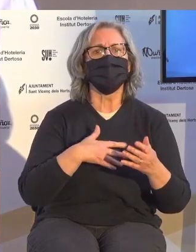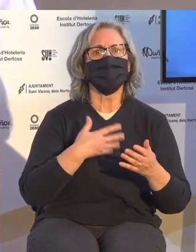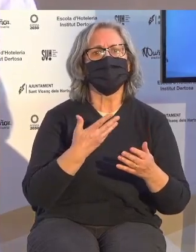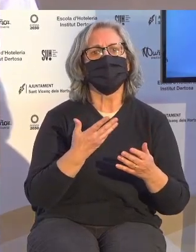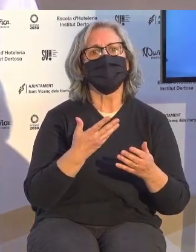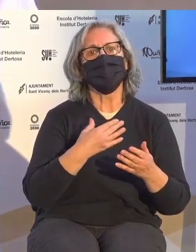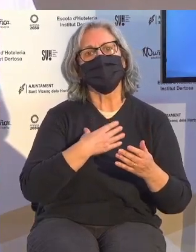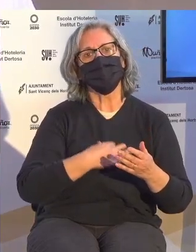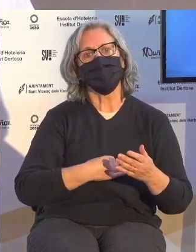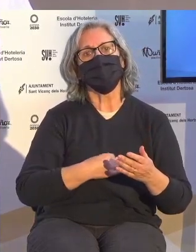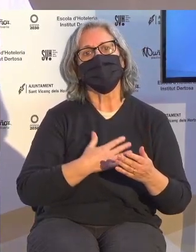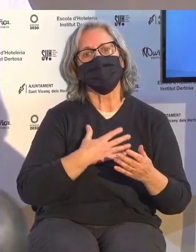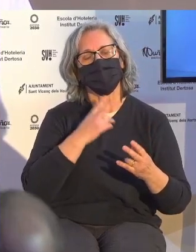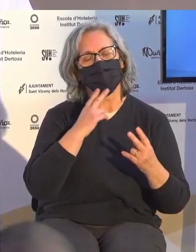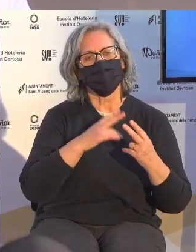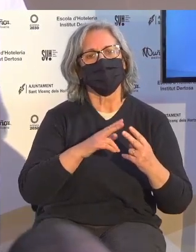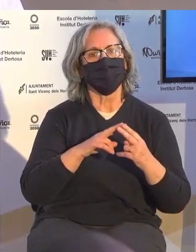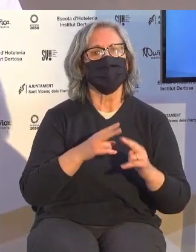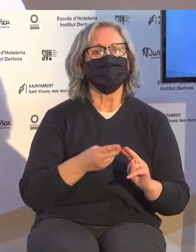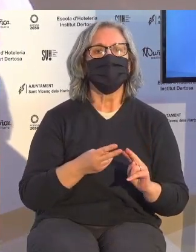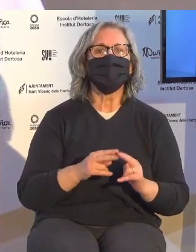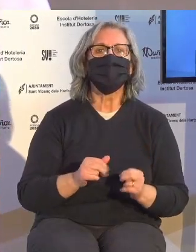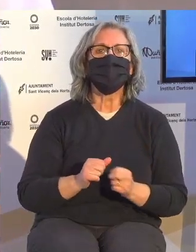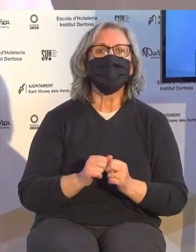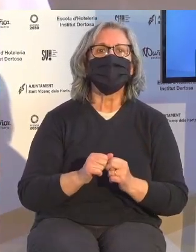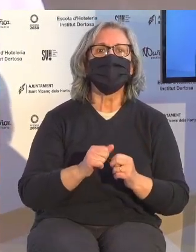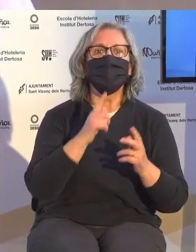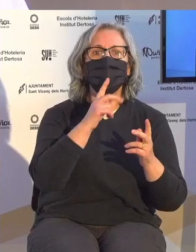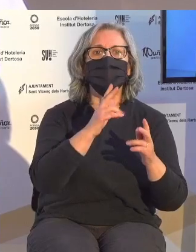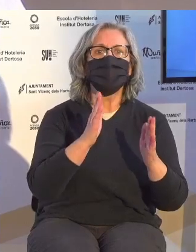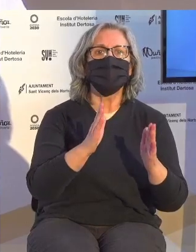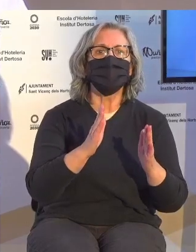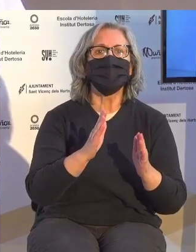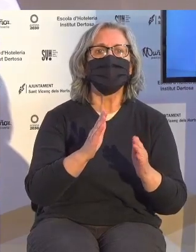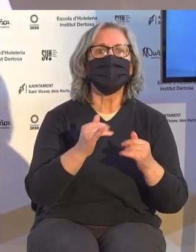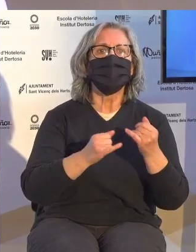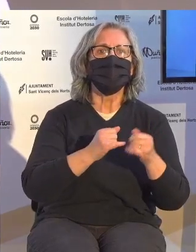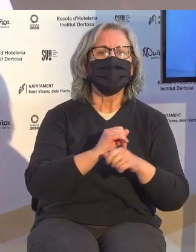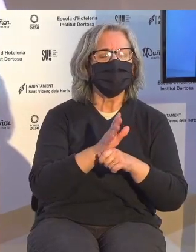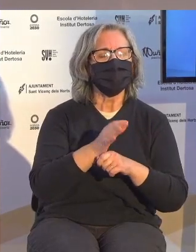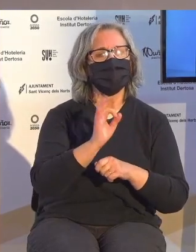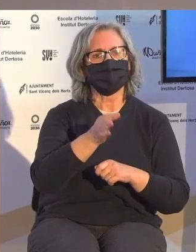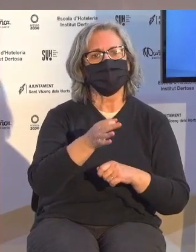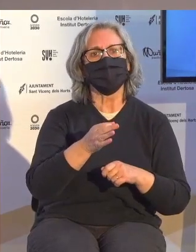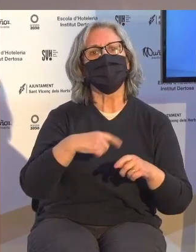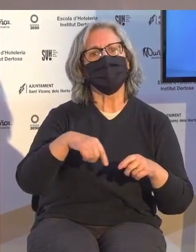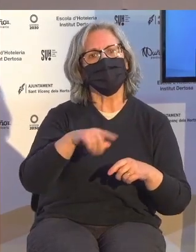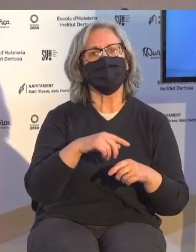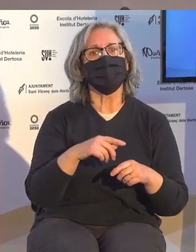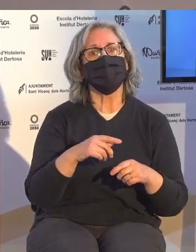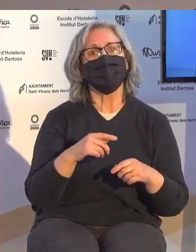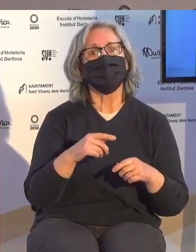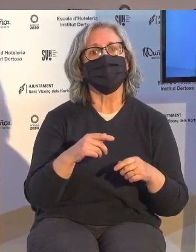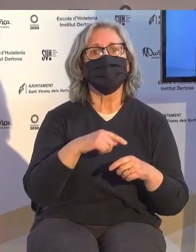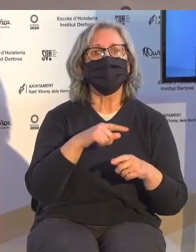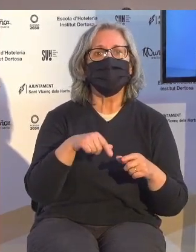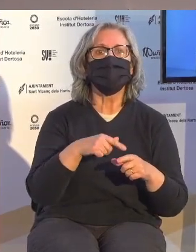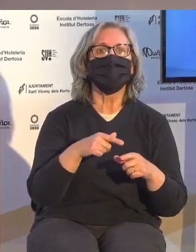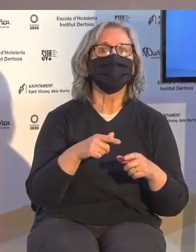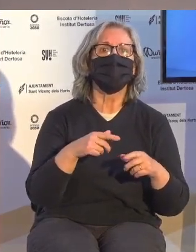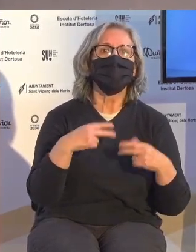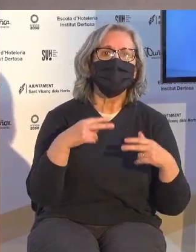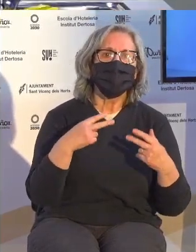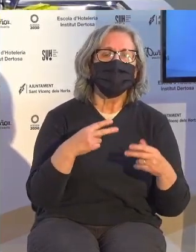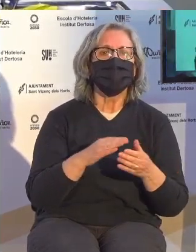industria unos años muchos difíciles lógicamente para todos pero para nosotros tenemos sido un tiempo muy